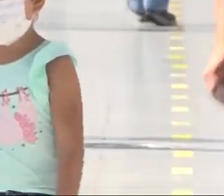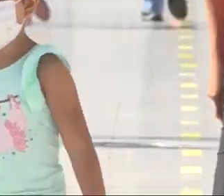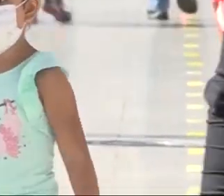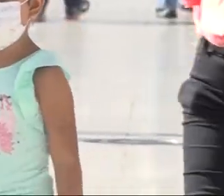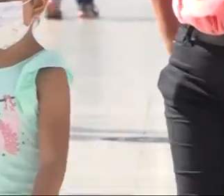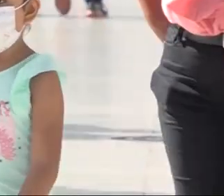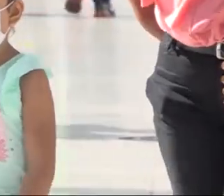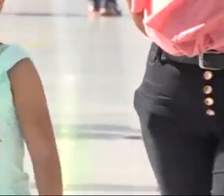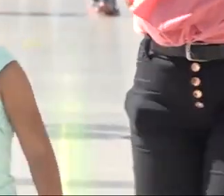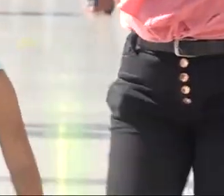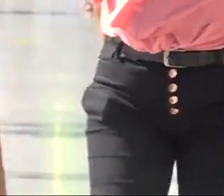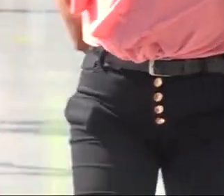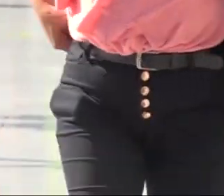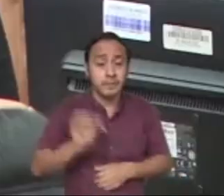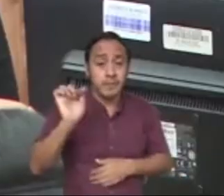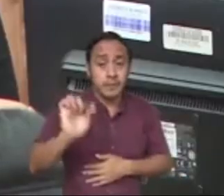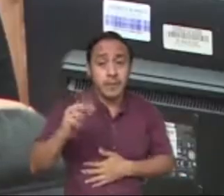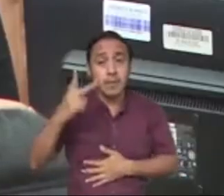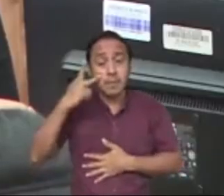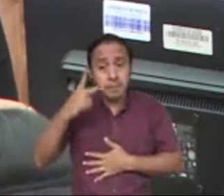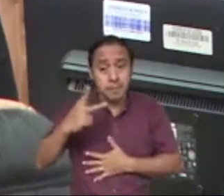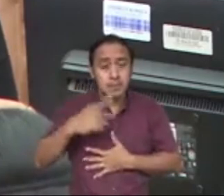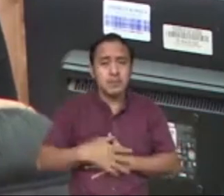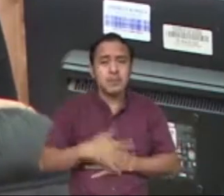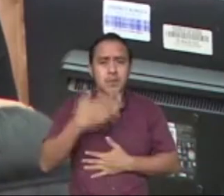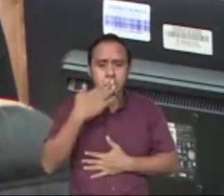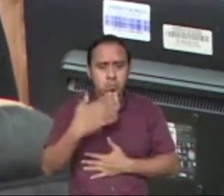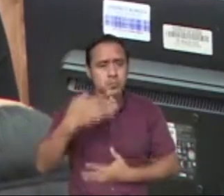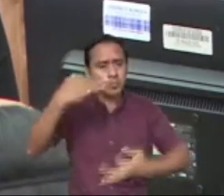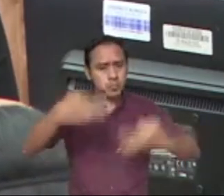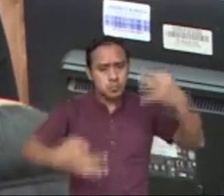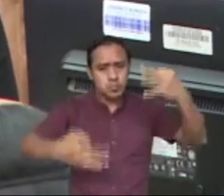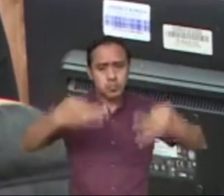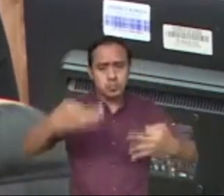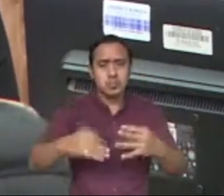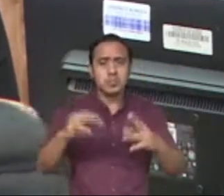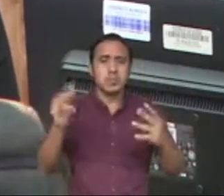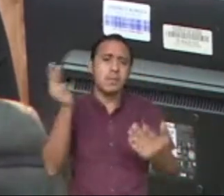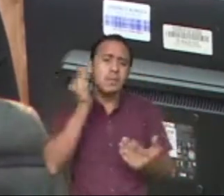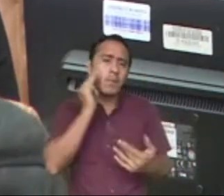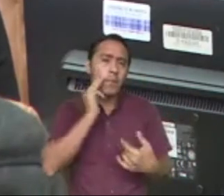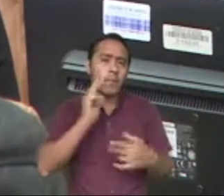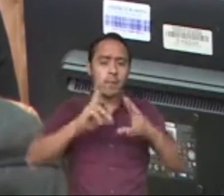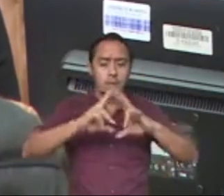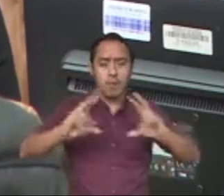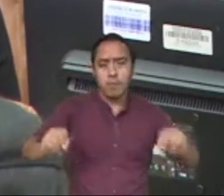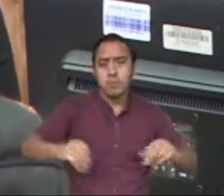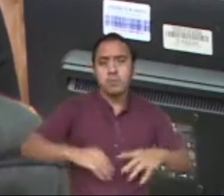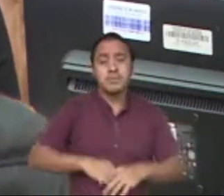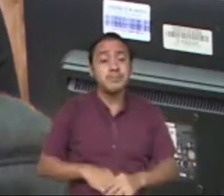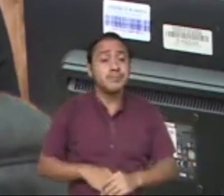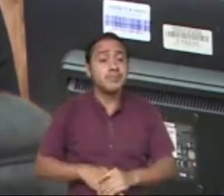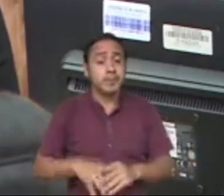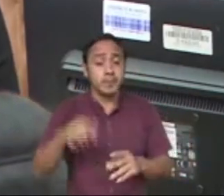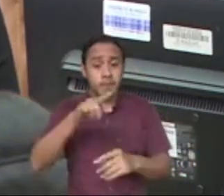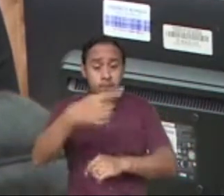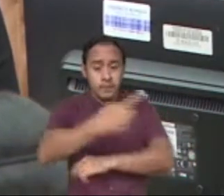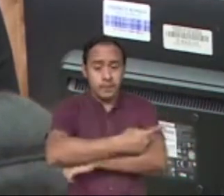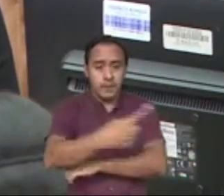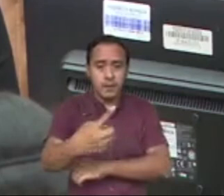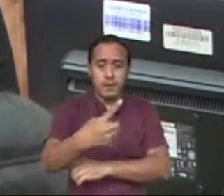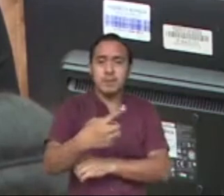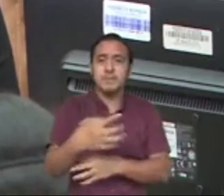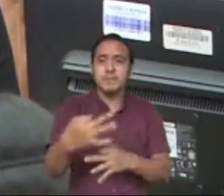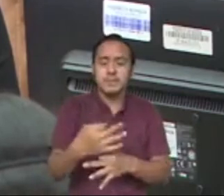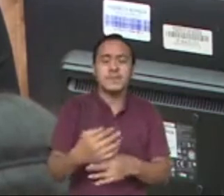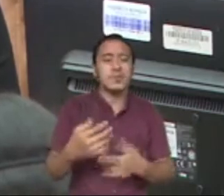feriado nacional. Este es un reconocimiento justo a las madres nicaragüenses y que ese día sea